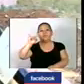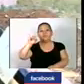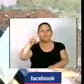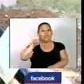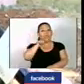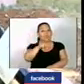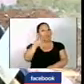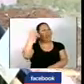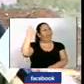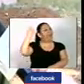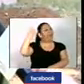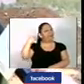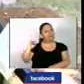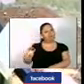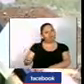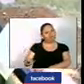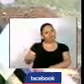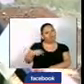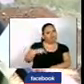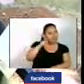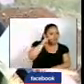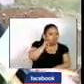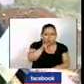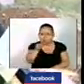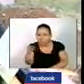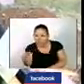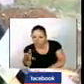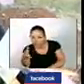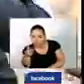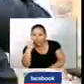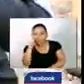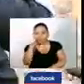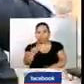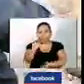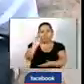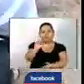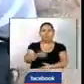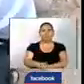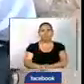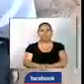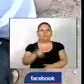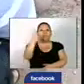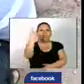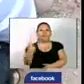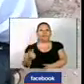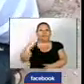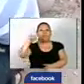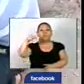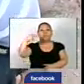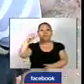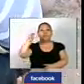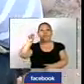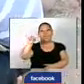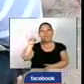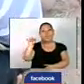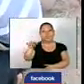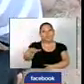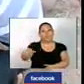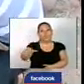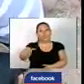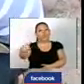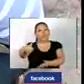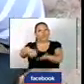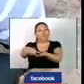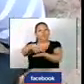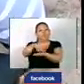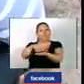vez él cuando estaba pequeño se pasó y comenzó a escarbar y encontró un muñeco Johnny es habitante de la colonia Los Violantes en el municipio